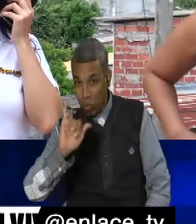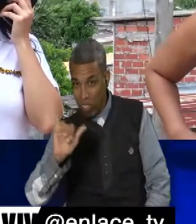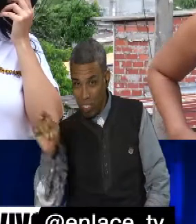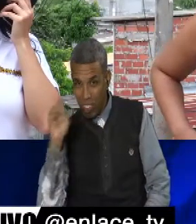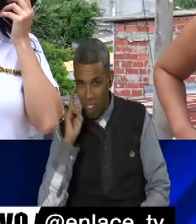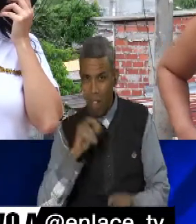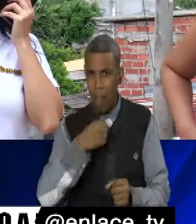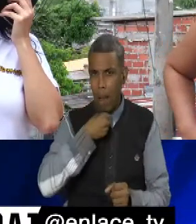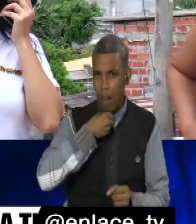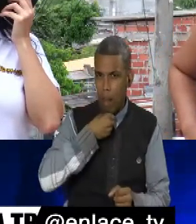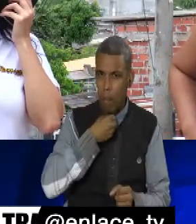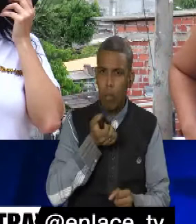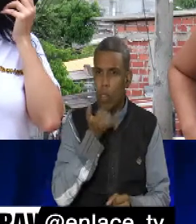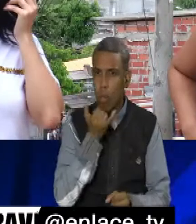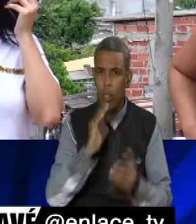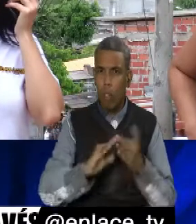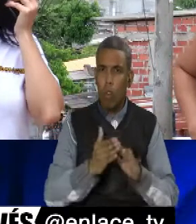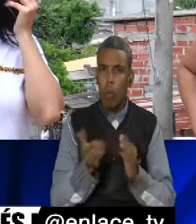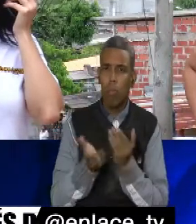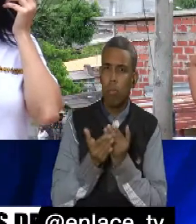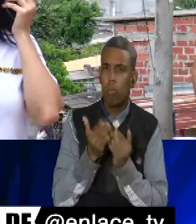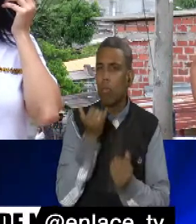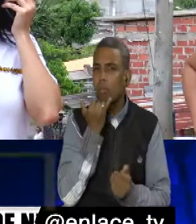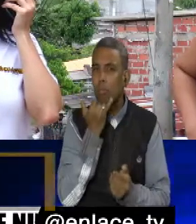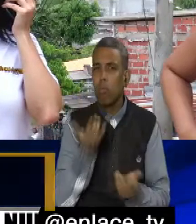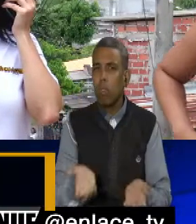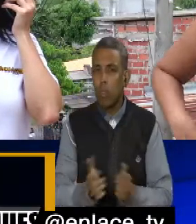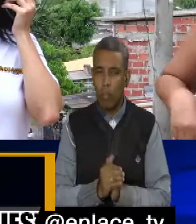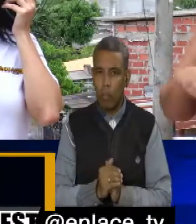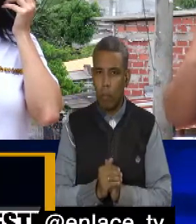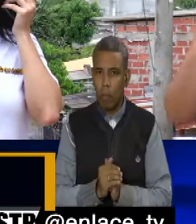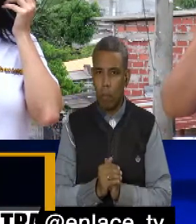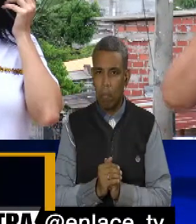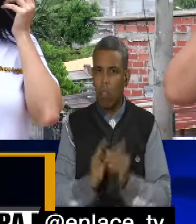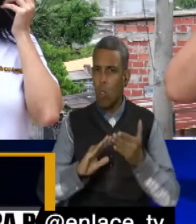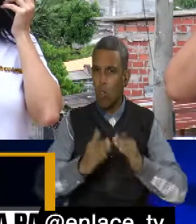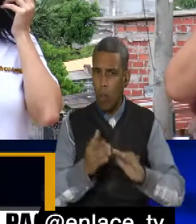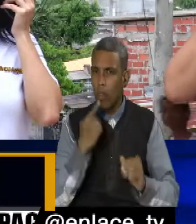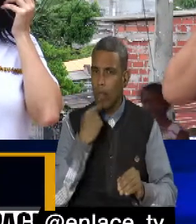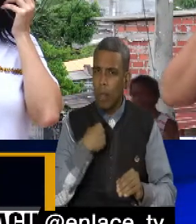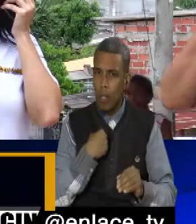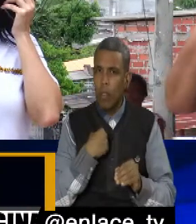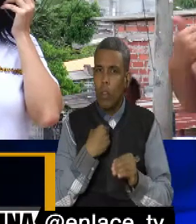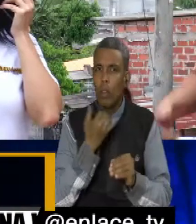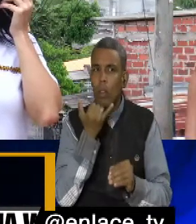Enlace Noticias. Sulayu, buenas tardes. ¿Cuál es la denuncia que tiene la comunidad de este sector a esta hora?